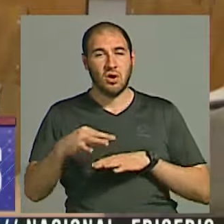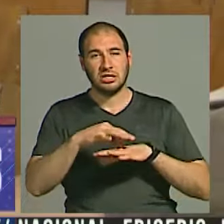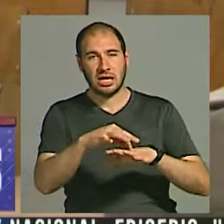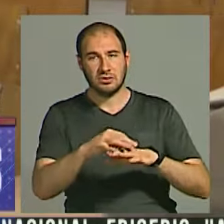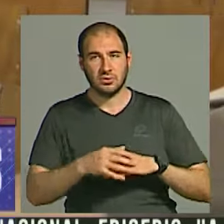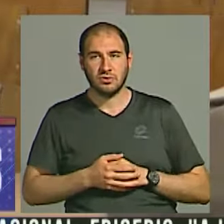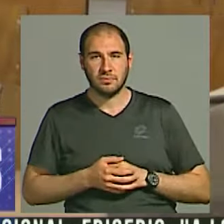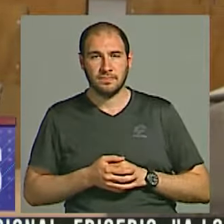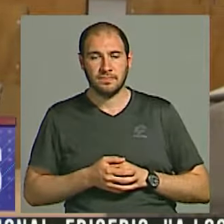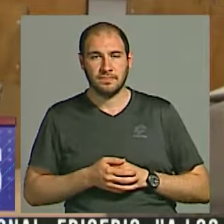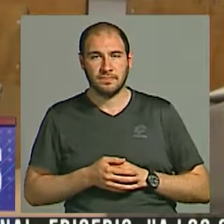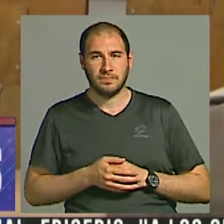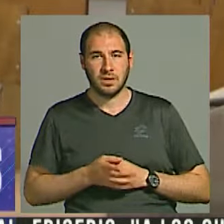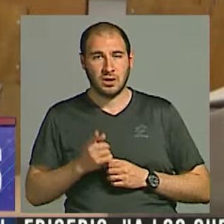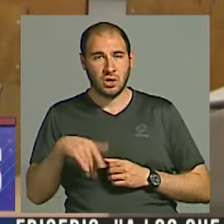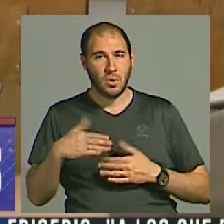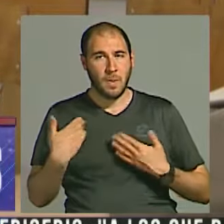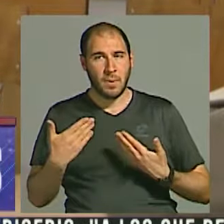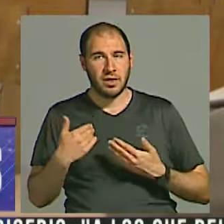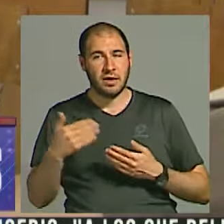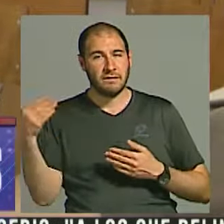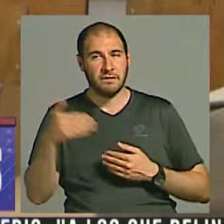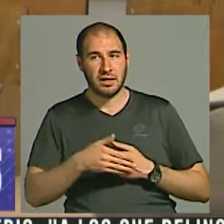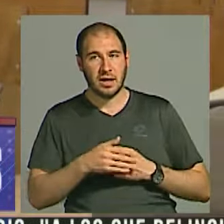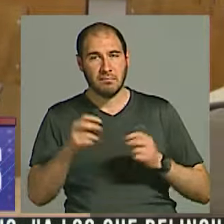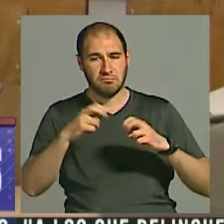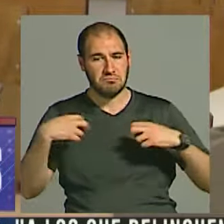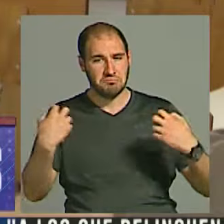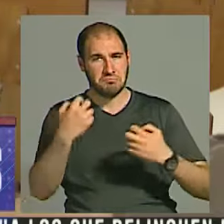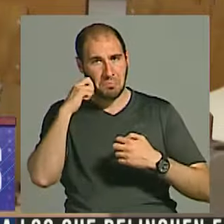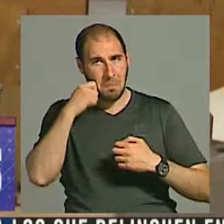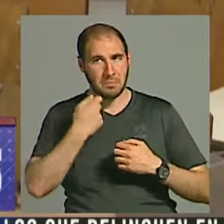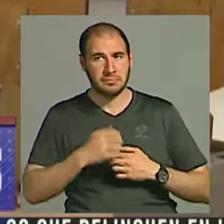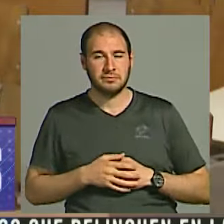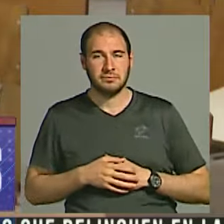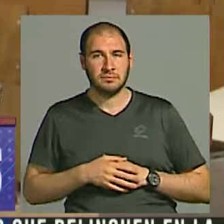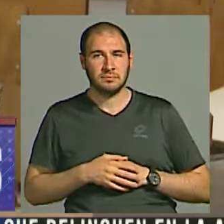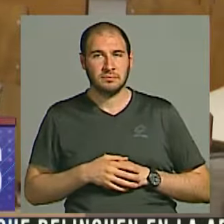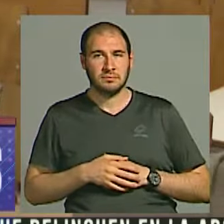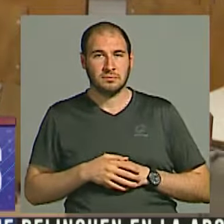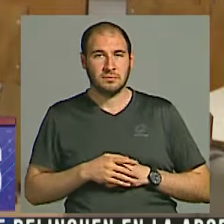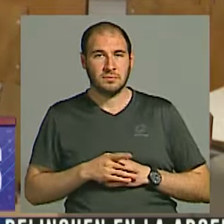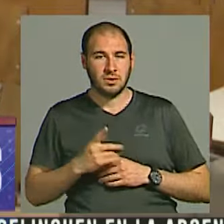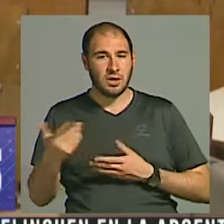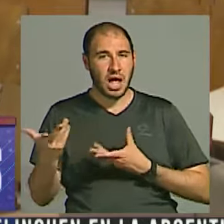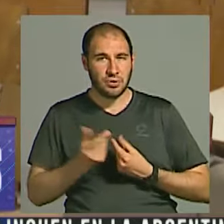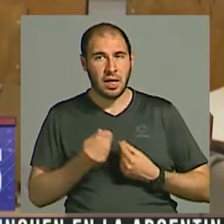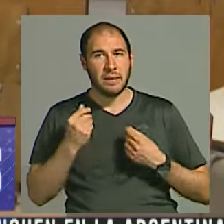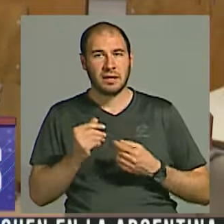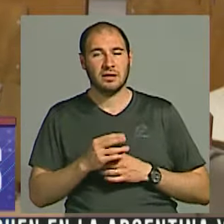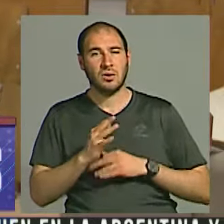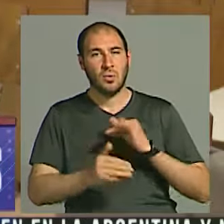orientación. Y tuvimos la posibilidad de contar con un panel muy lindo, la verdad, que nos dio una mano para